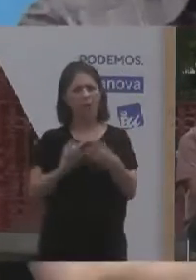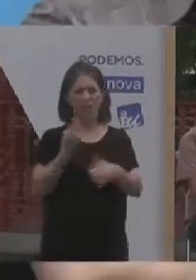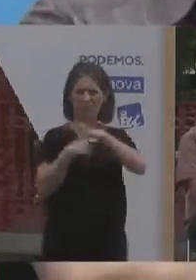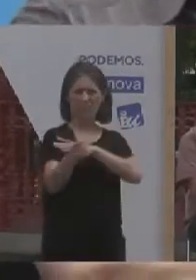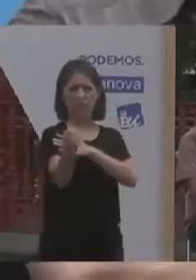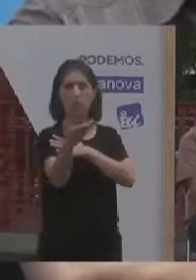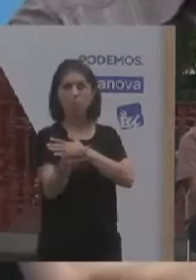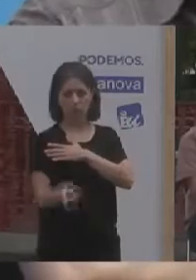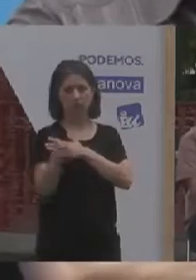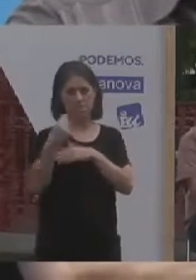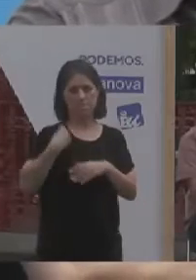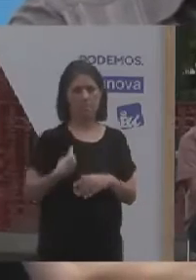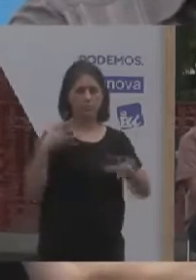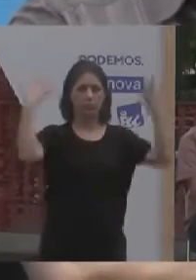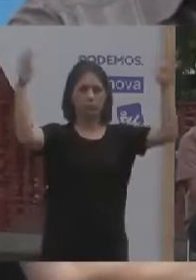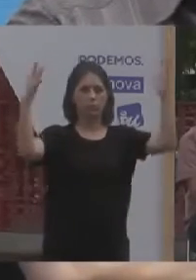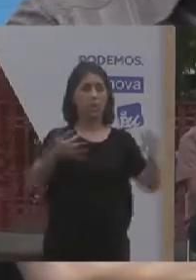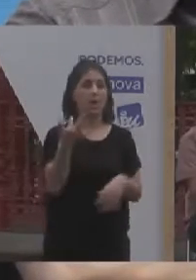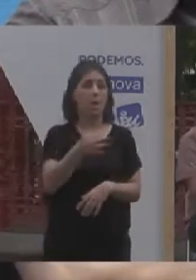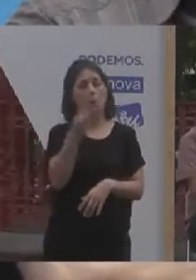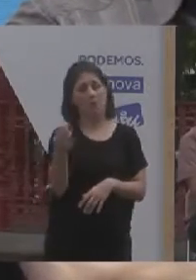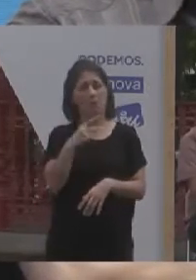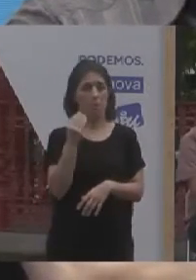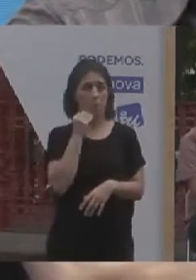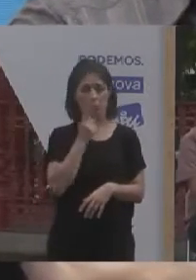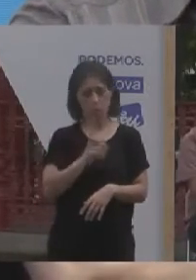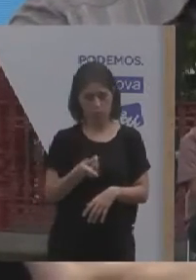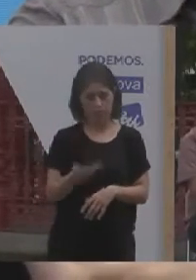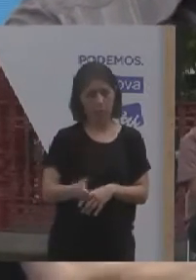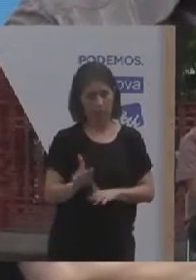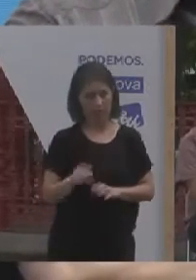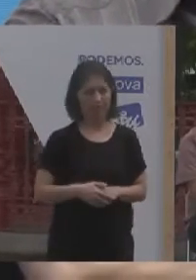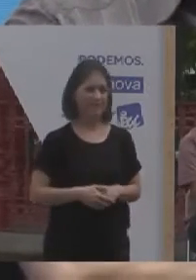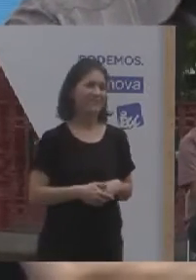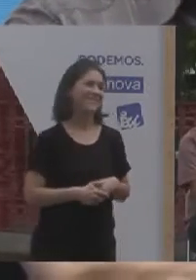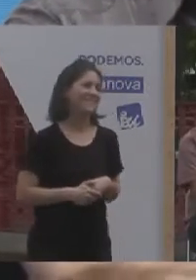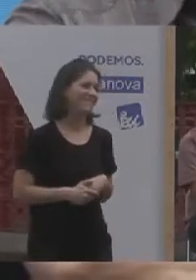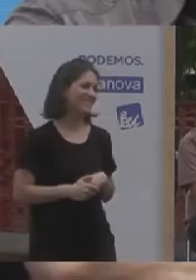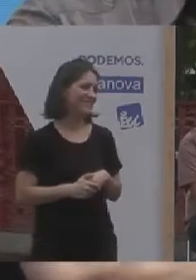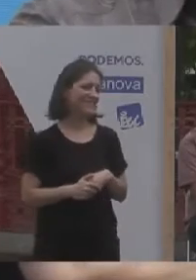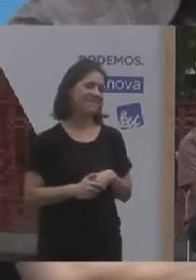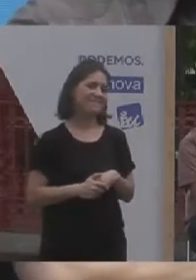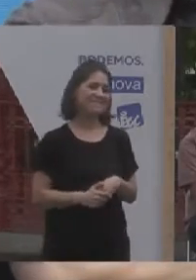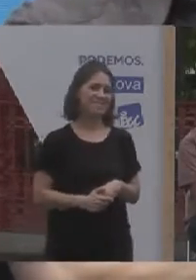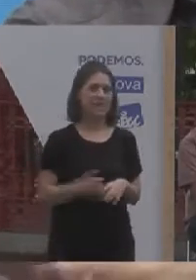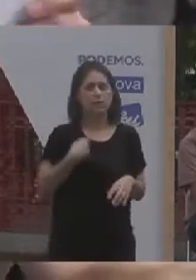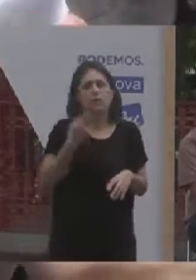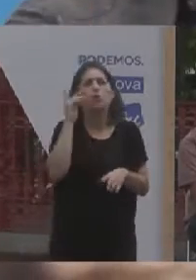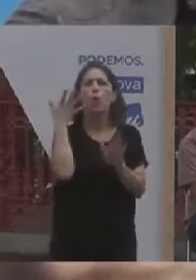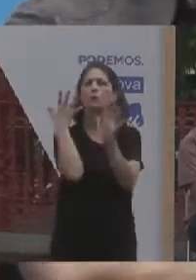importante. E non ser parvo, tamén. E non estou insultando. Son